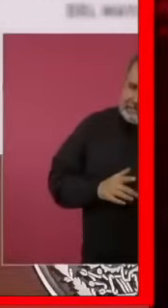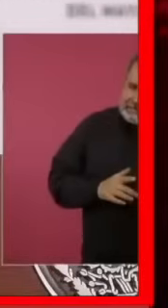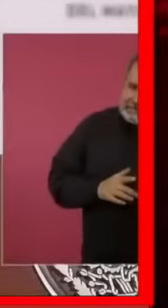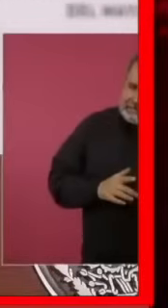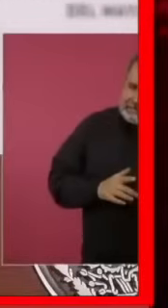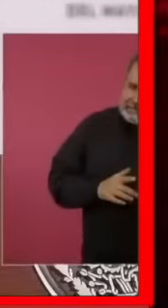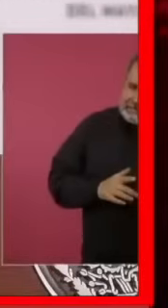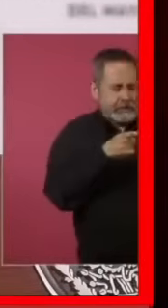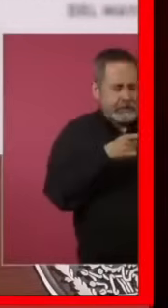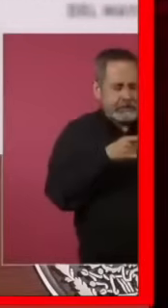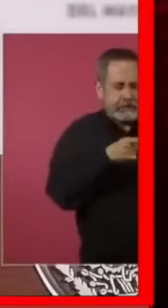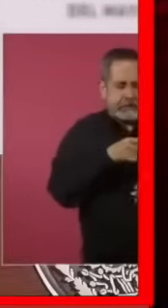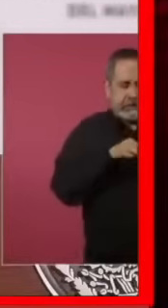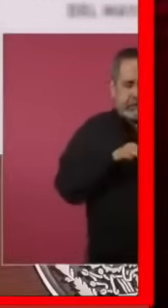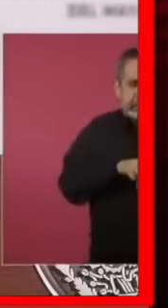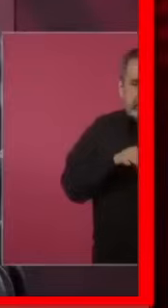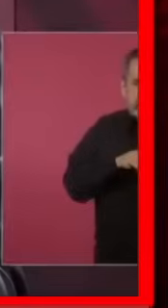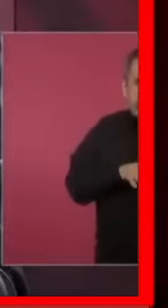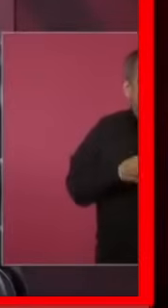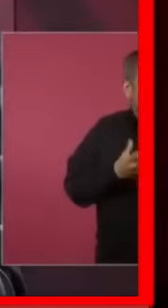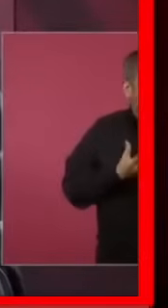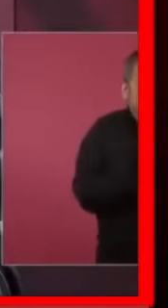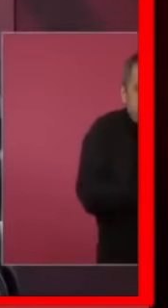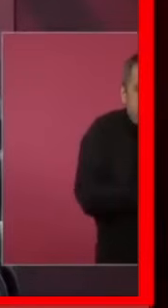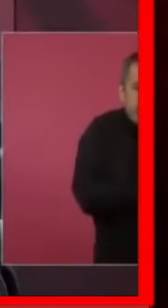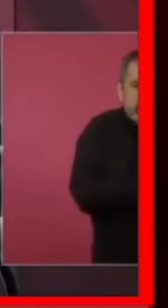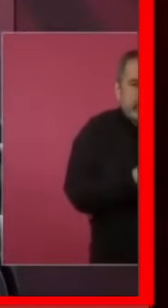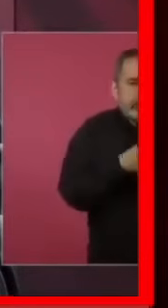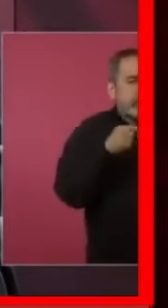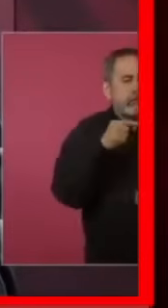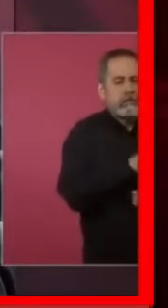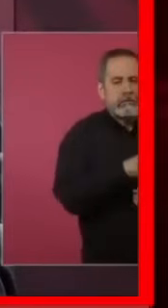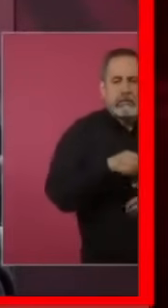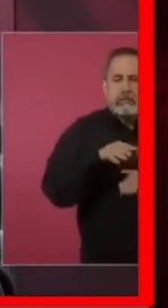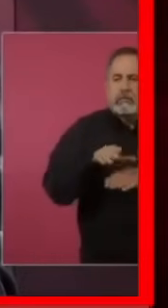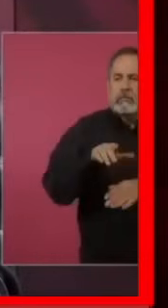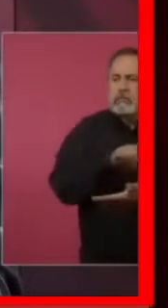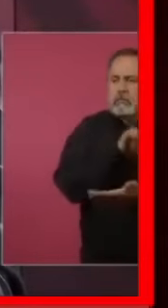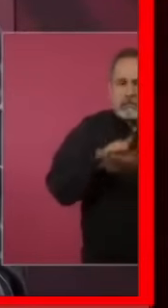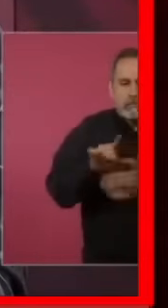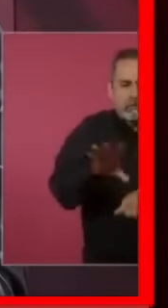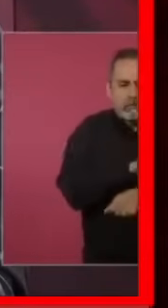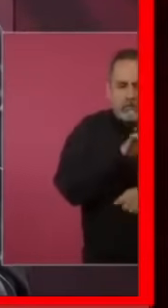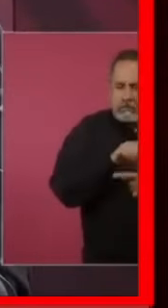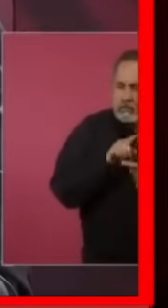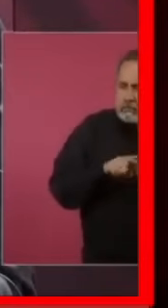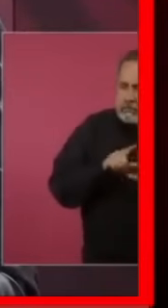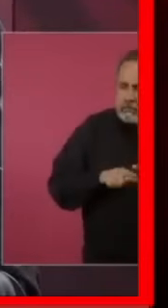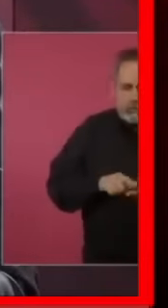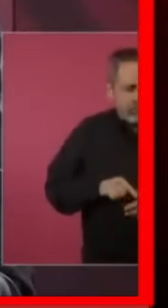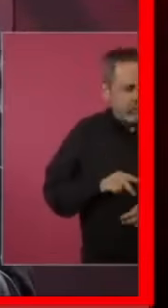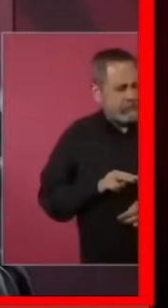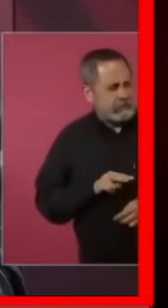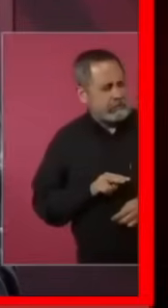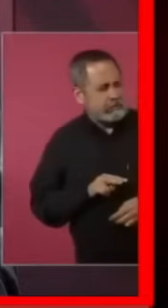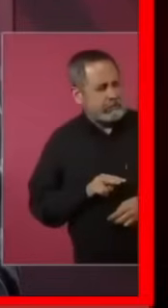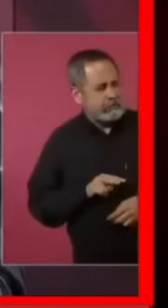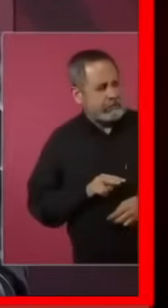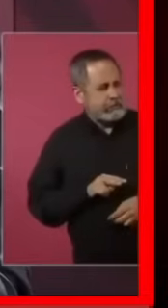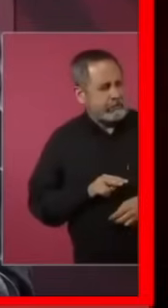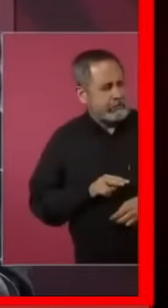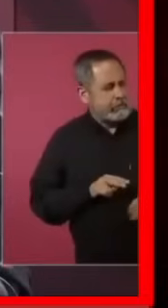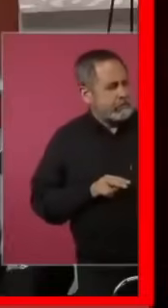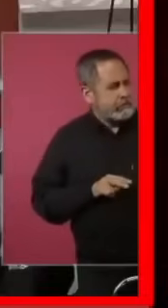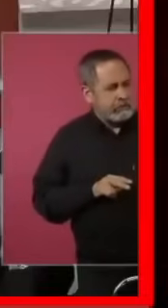Ya estaban votando en lo de la reforma eléctrica, ya habían votado en otras cosas, en contra del